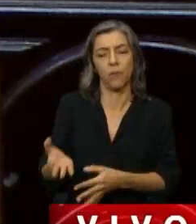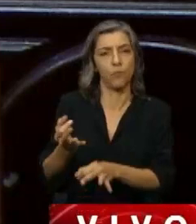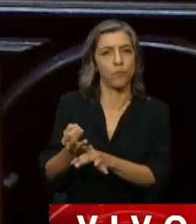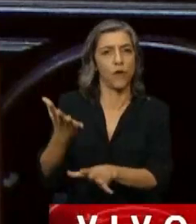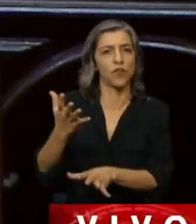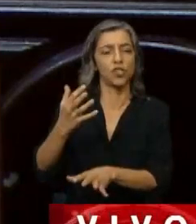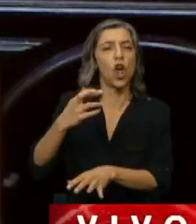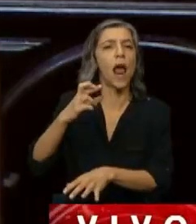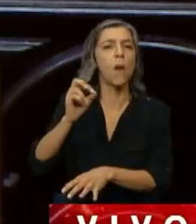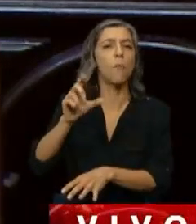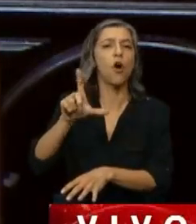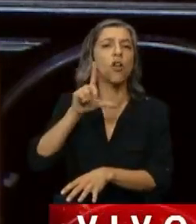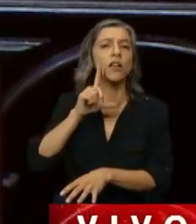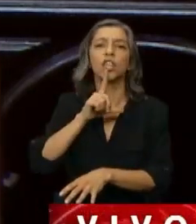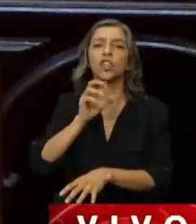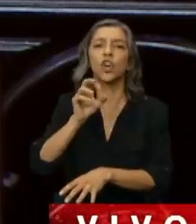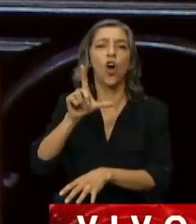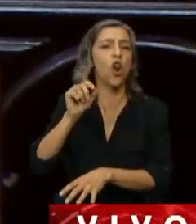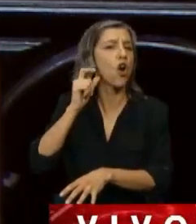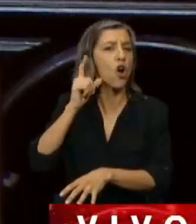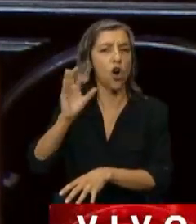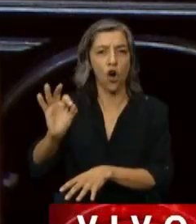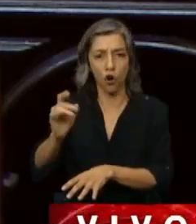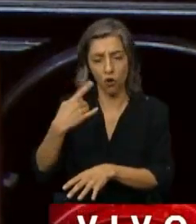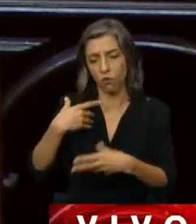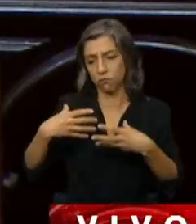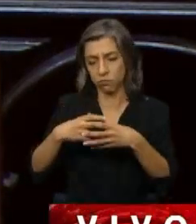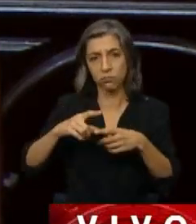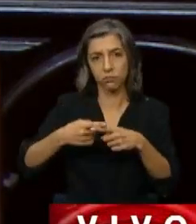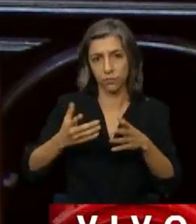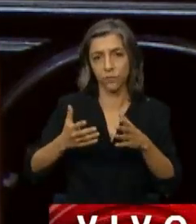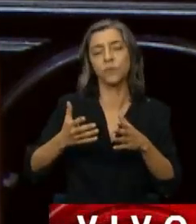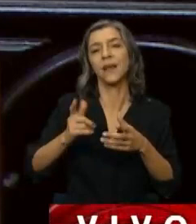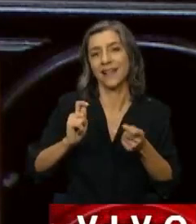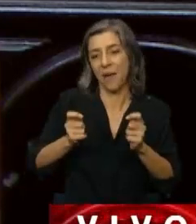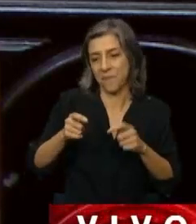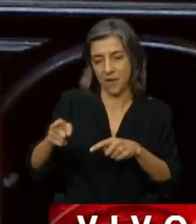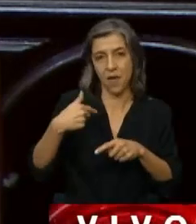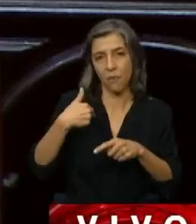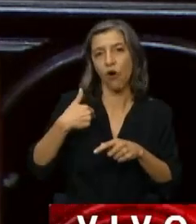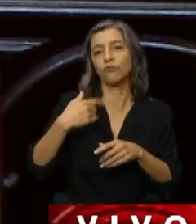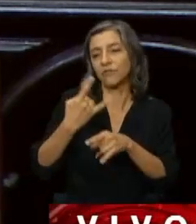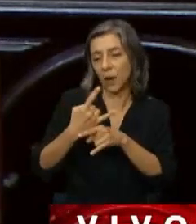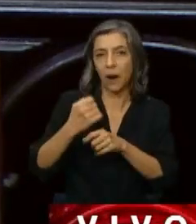afamado, importante, cercano a Cambiemos, como es el caso de Andrés Malamud.